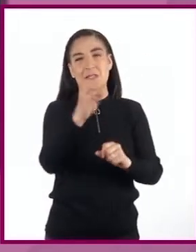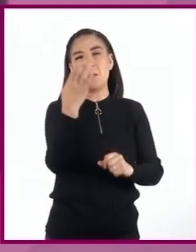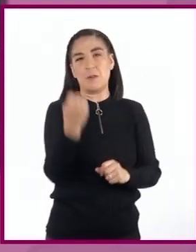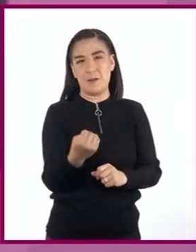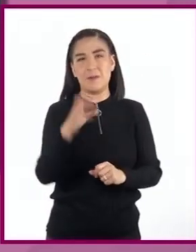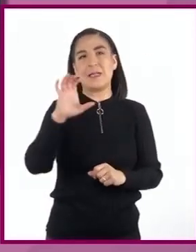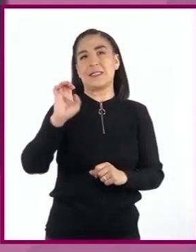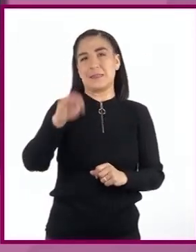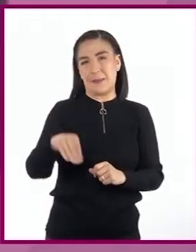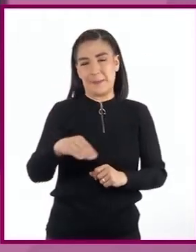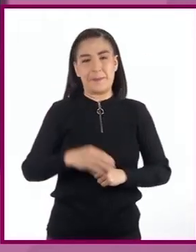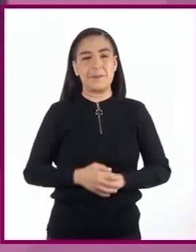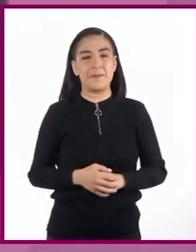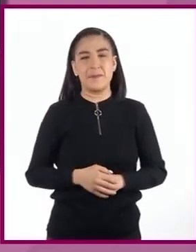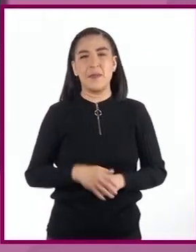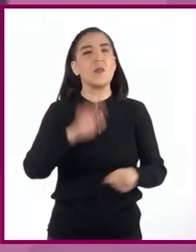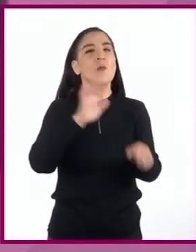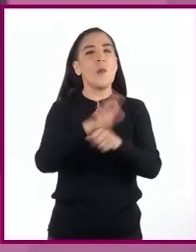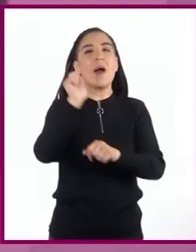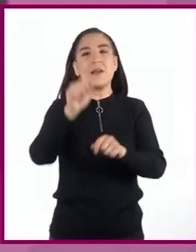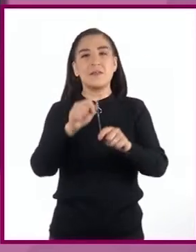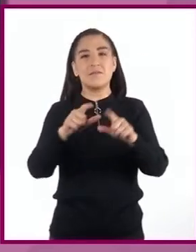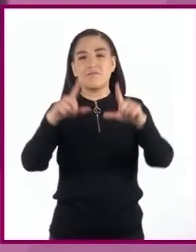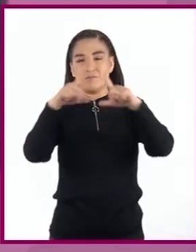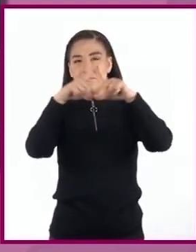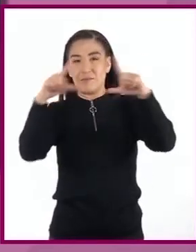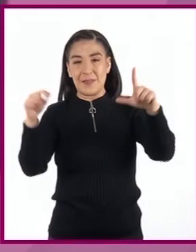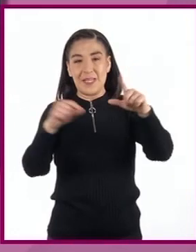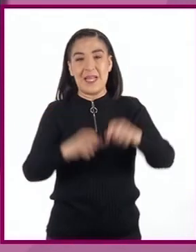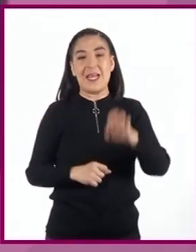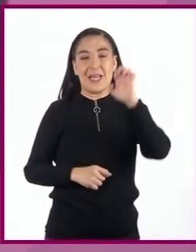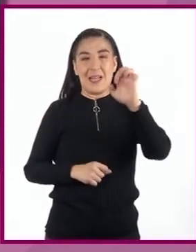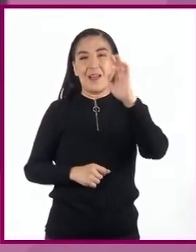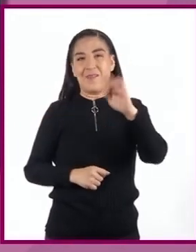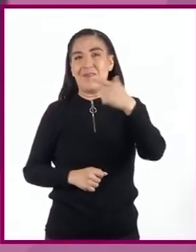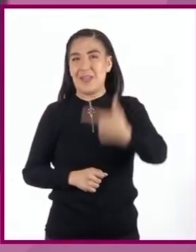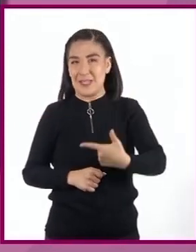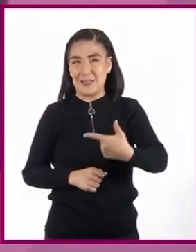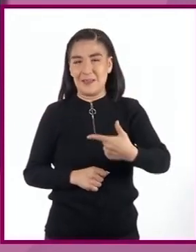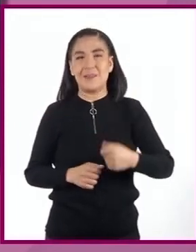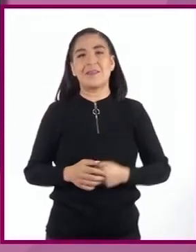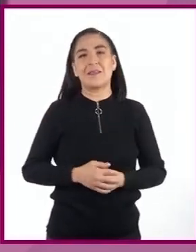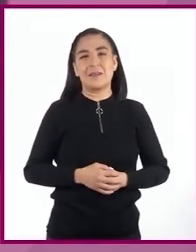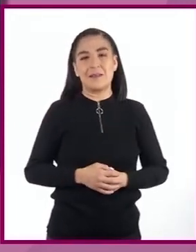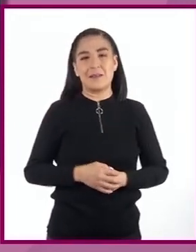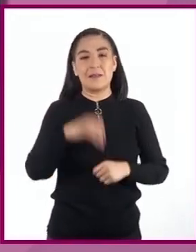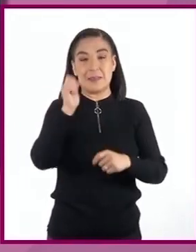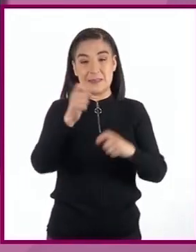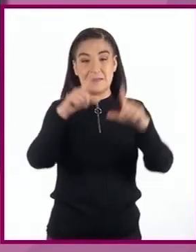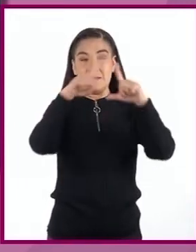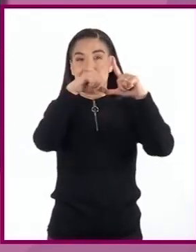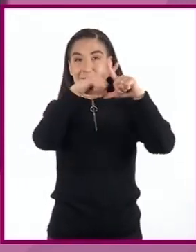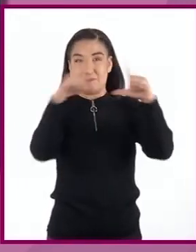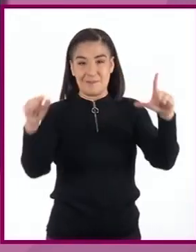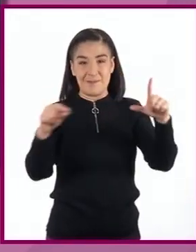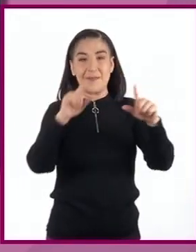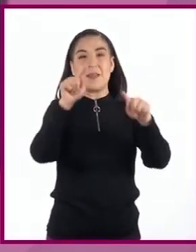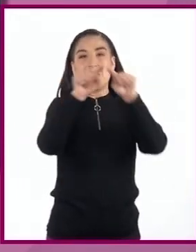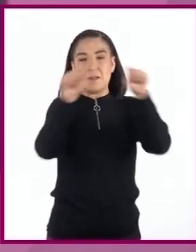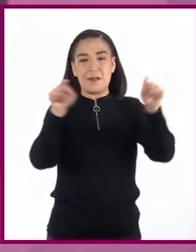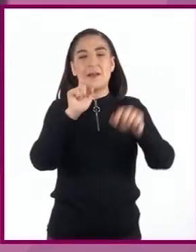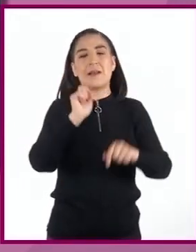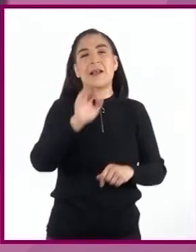centímetros, y su lado correspondiente en el triángulo EFG. El lado FE mide lo